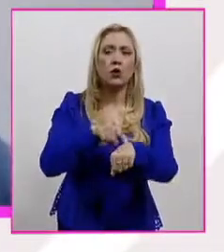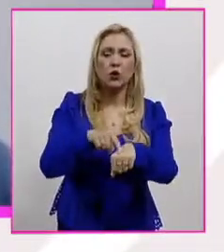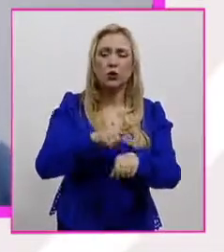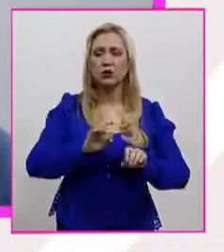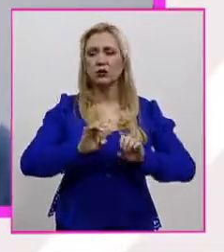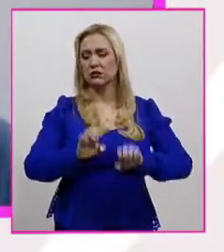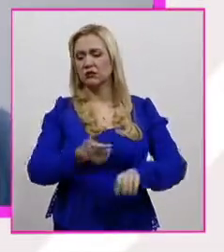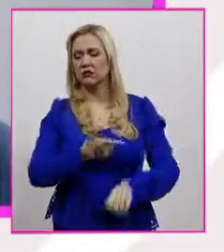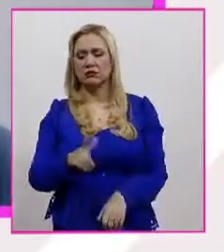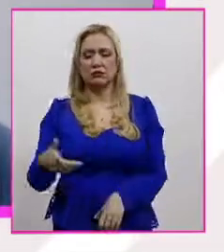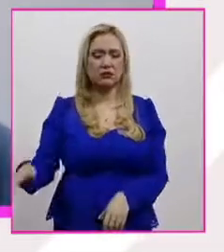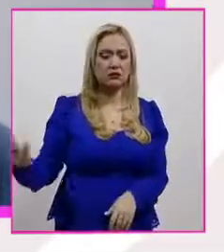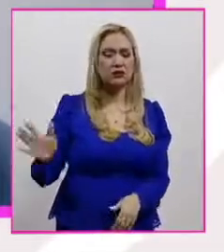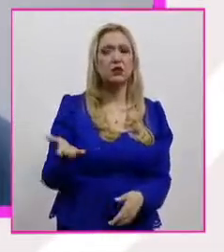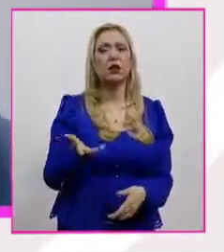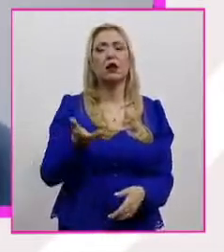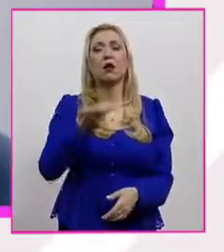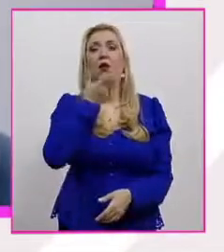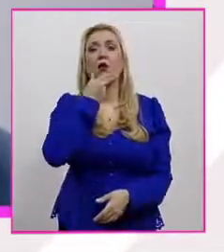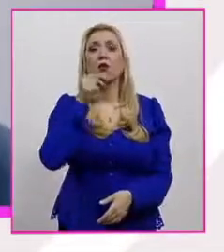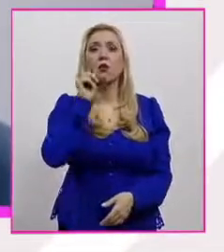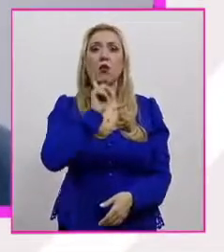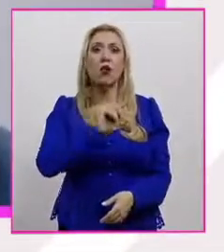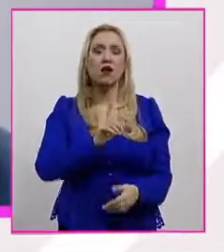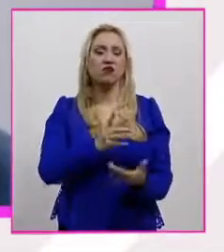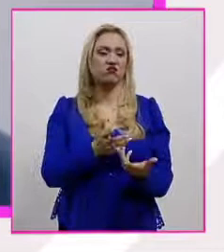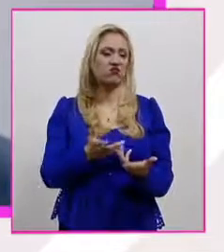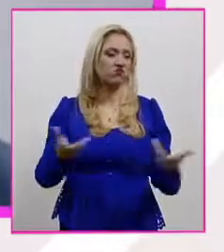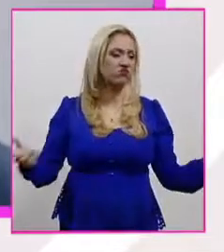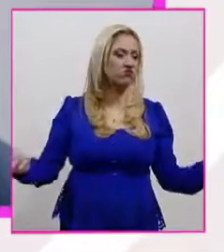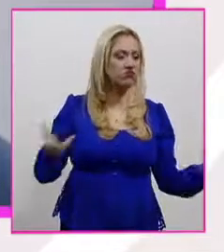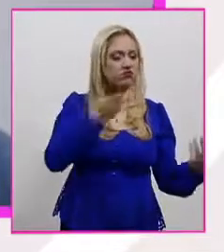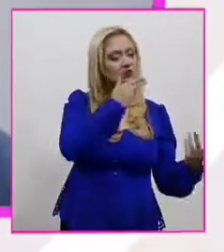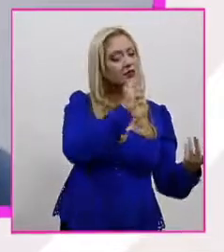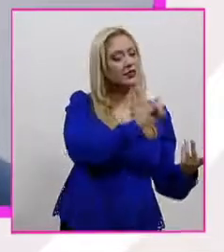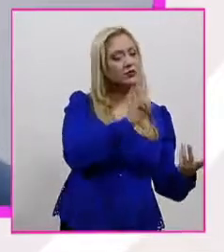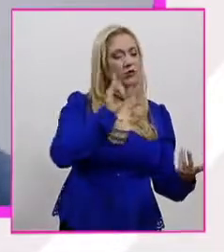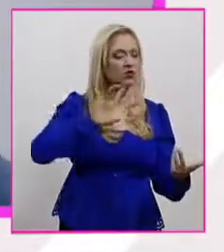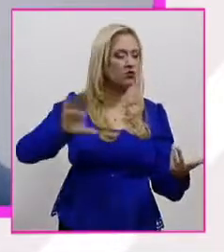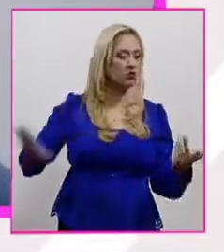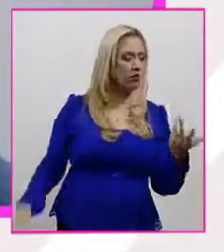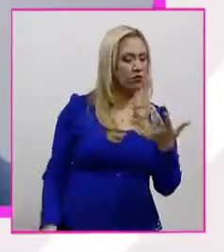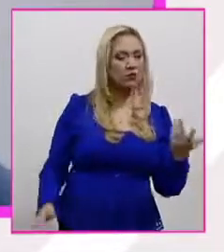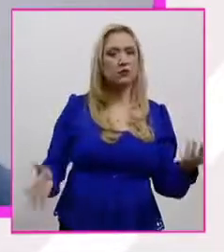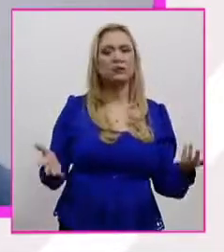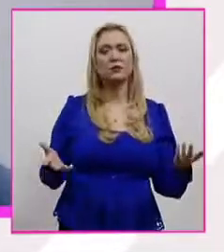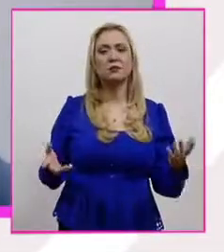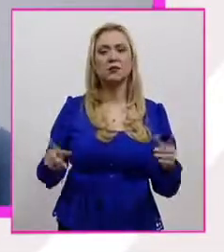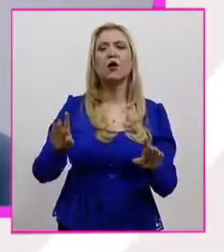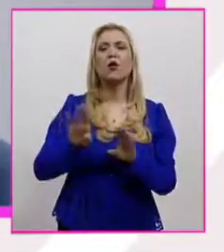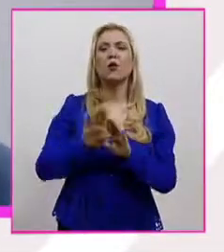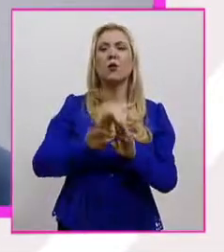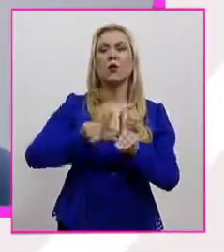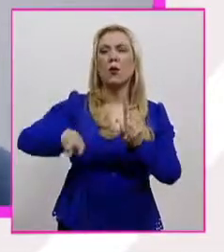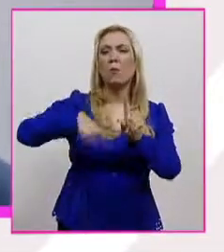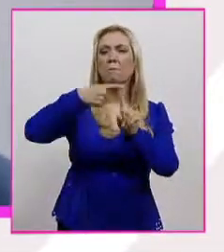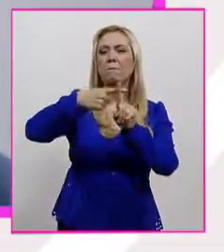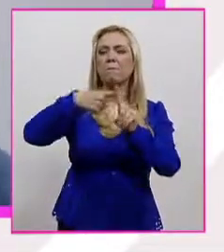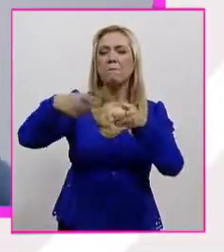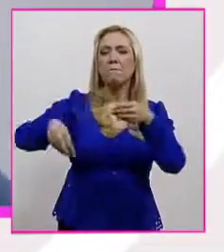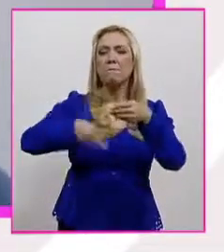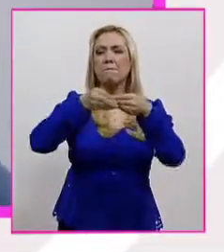sociedad y que son distintas formas de exclusión, de negación de derechos y que se van sumando y entretejiendo y